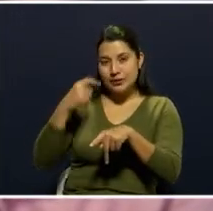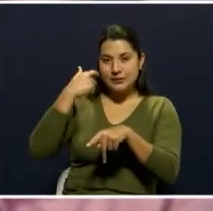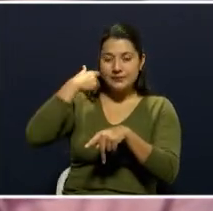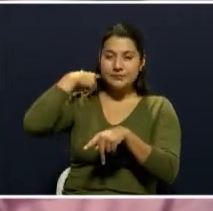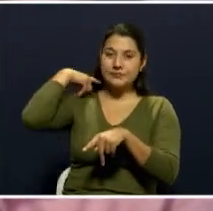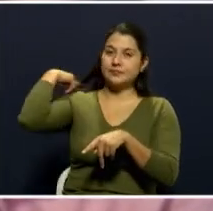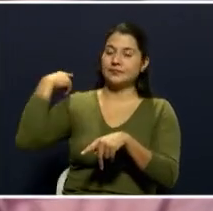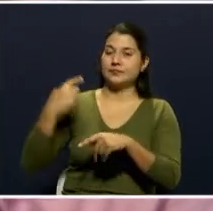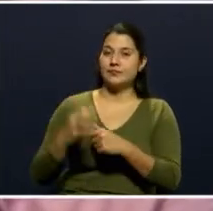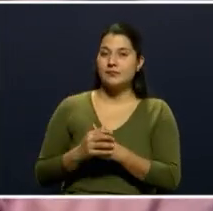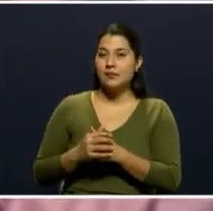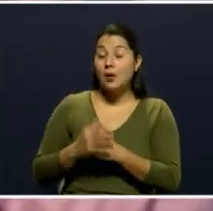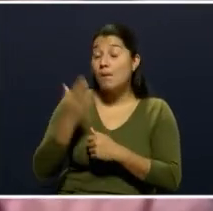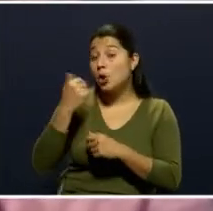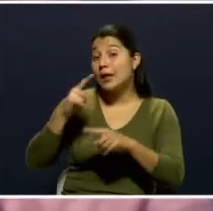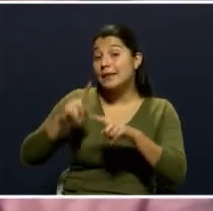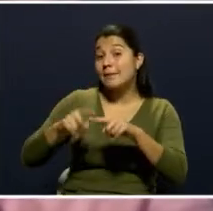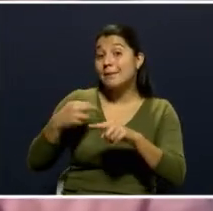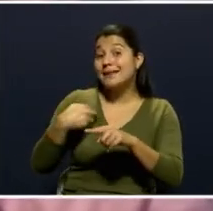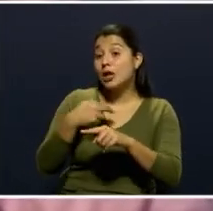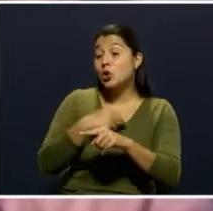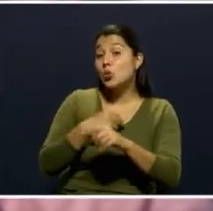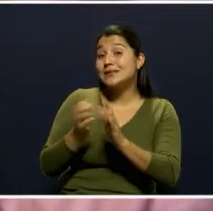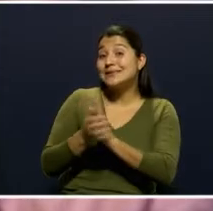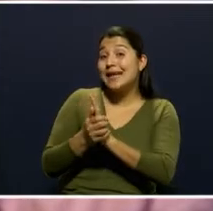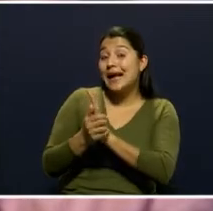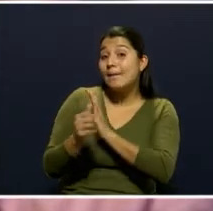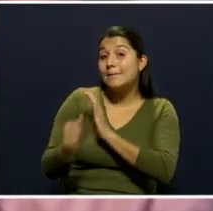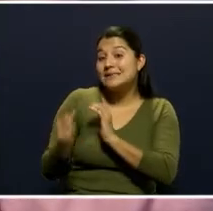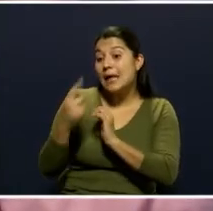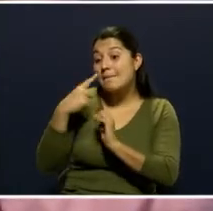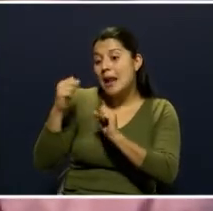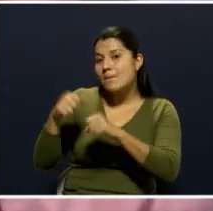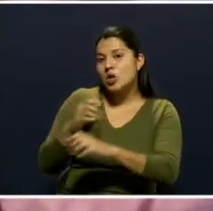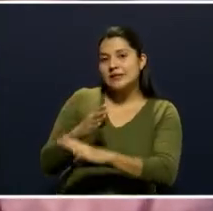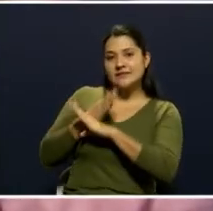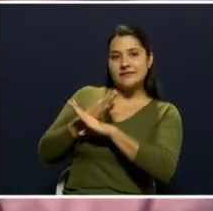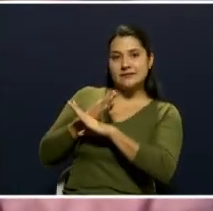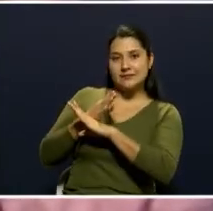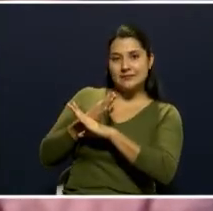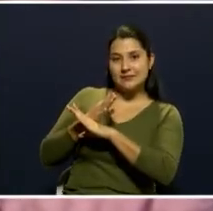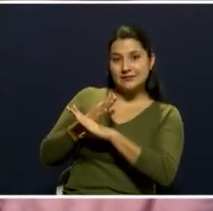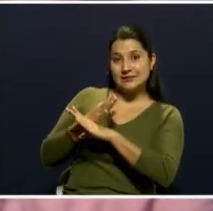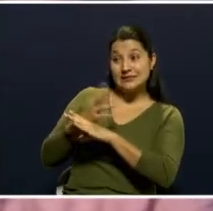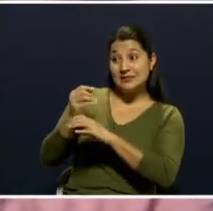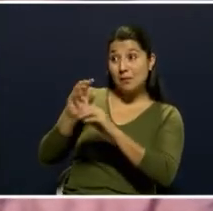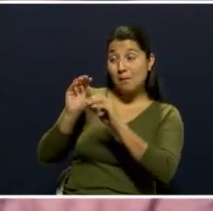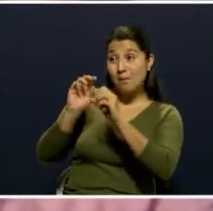mucho va en nuestra capacidad de poder hacerle frente a esa replicación viral.